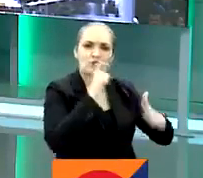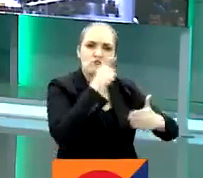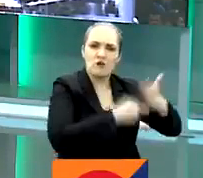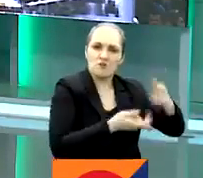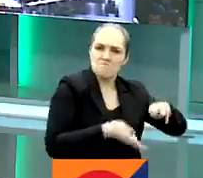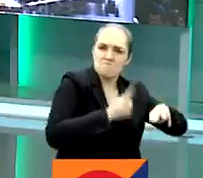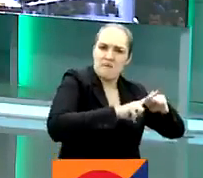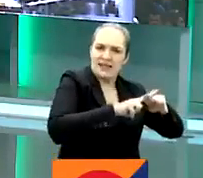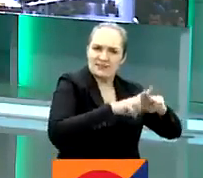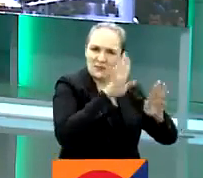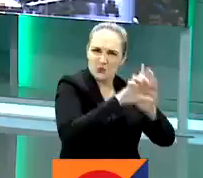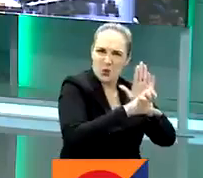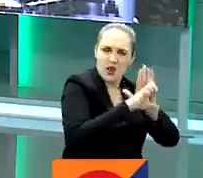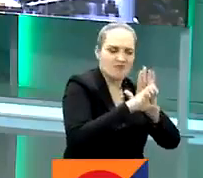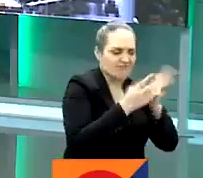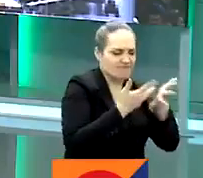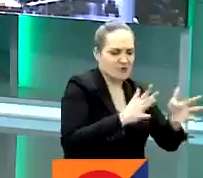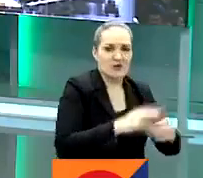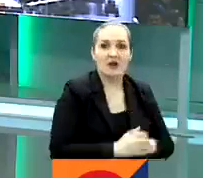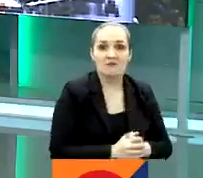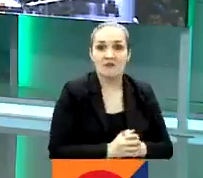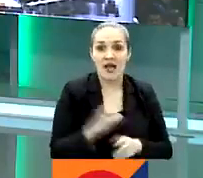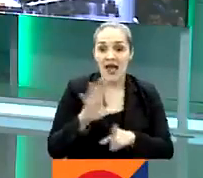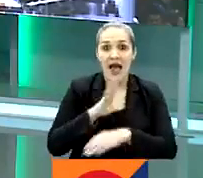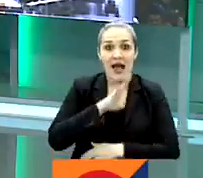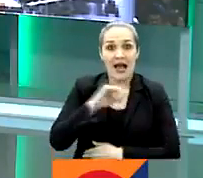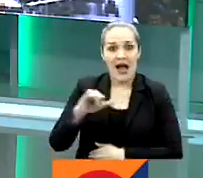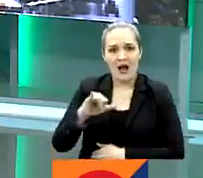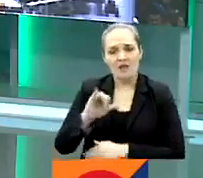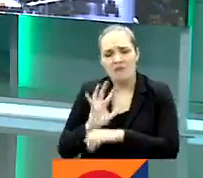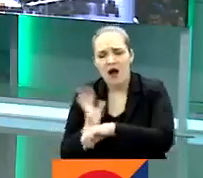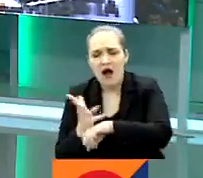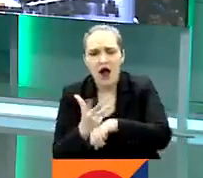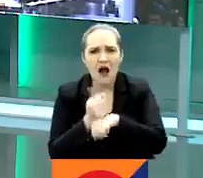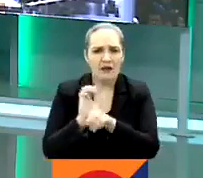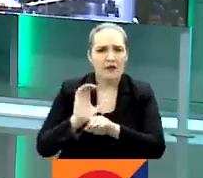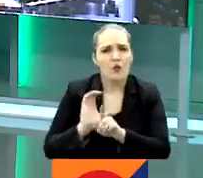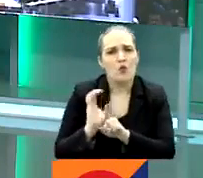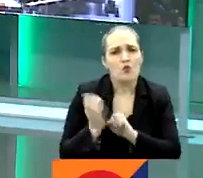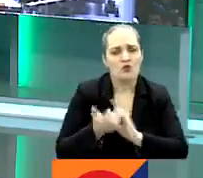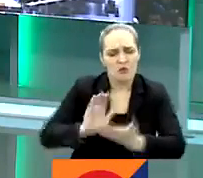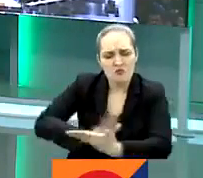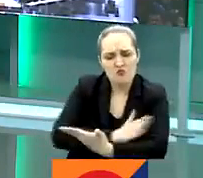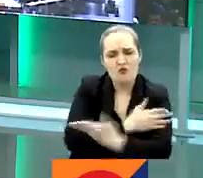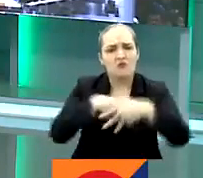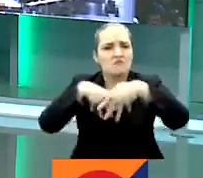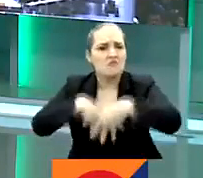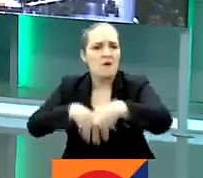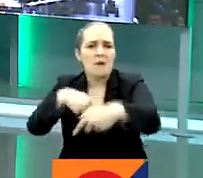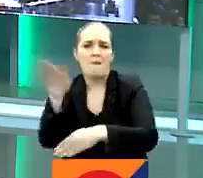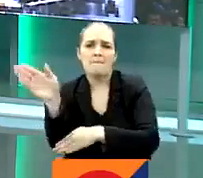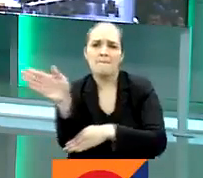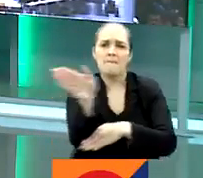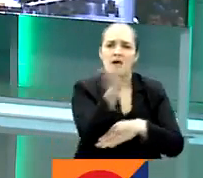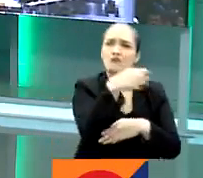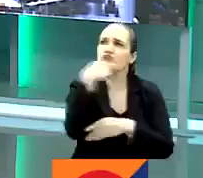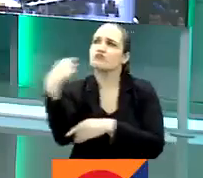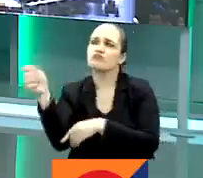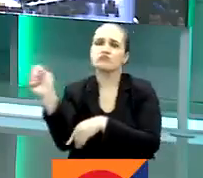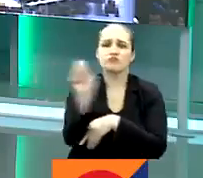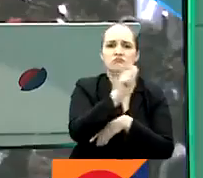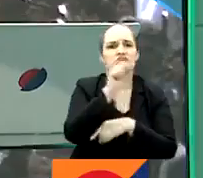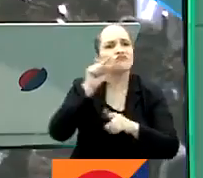marchas, concentraciones y demostraciones artísticas durante todo el día. Los manifestantes salieron con banderas para expresar su